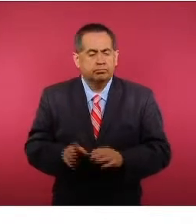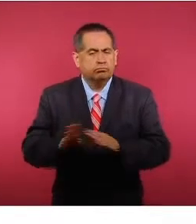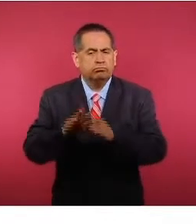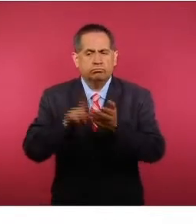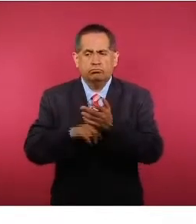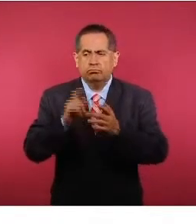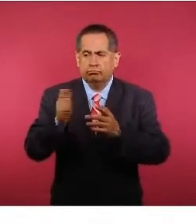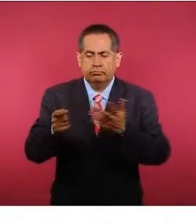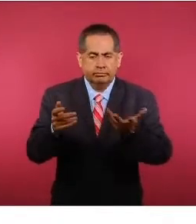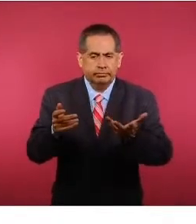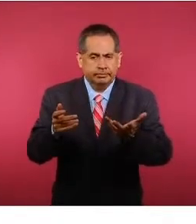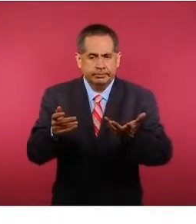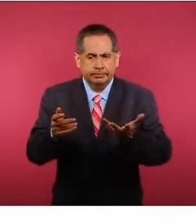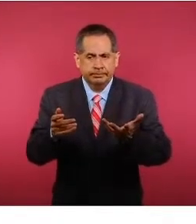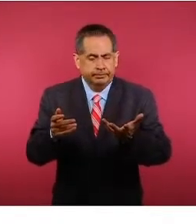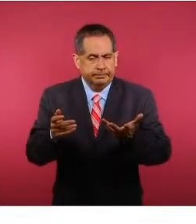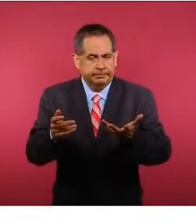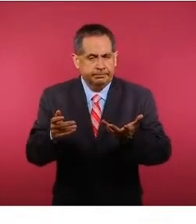Haciendo un